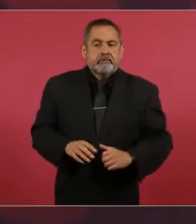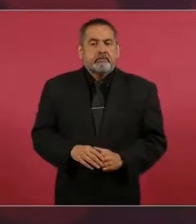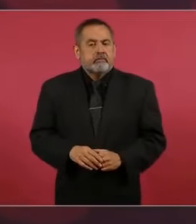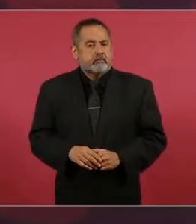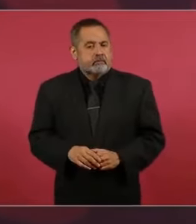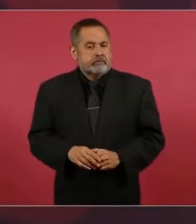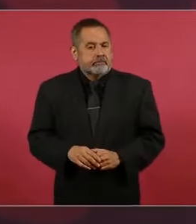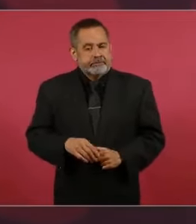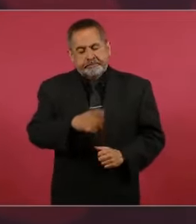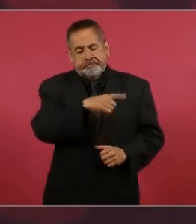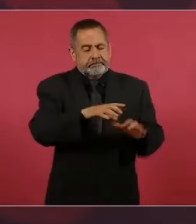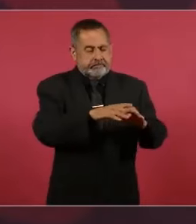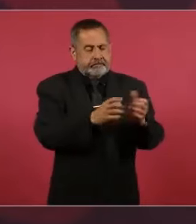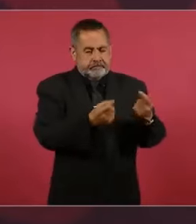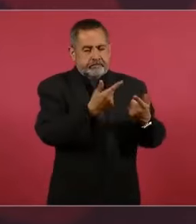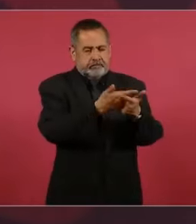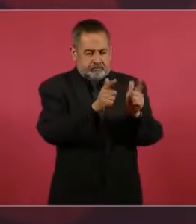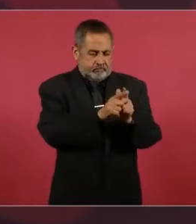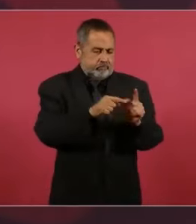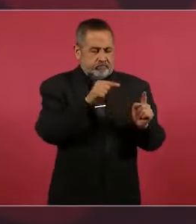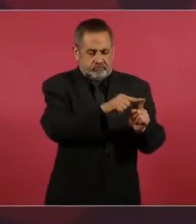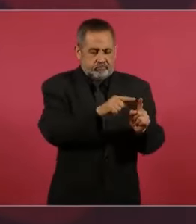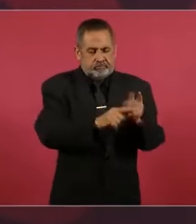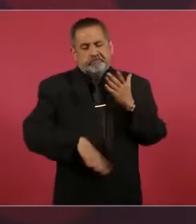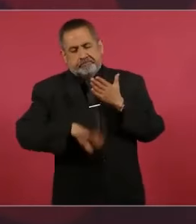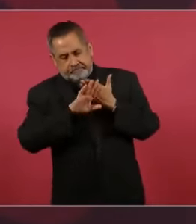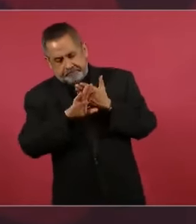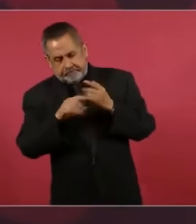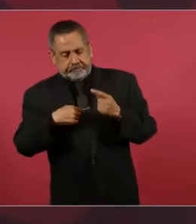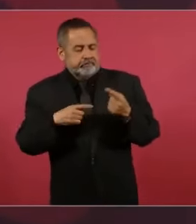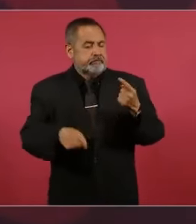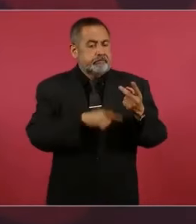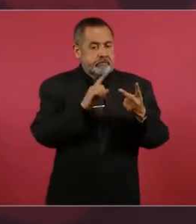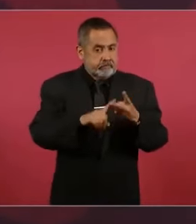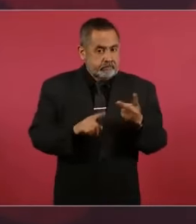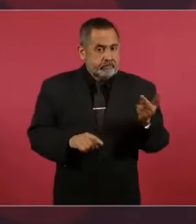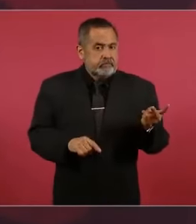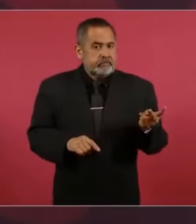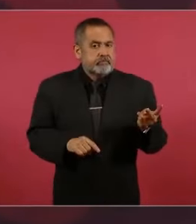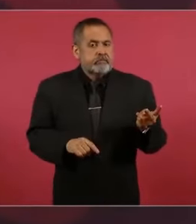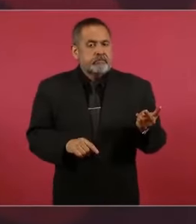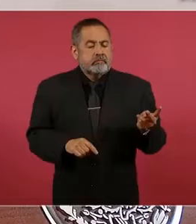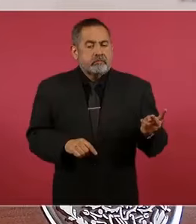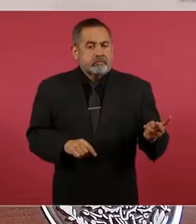Esos son unos que están en contra.